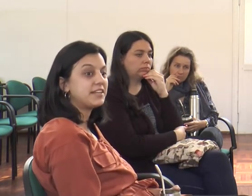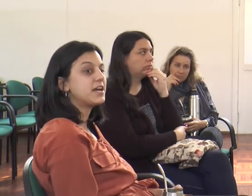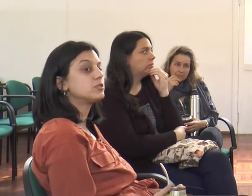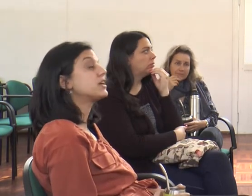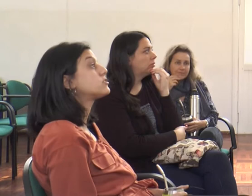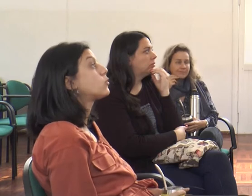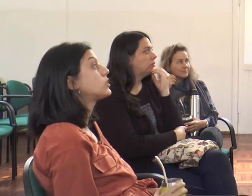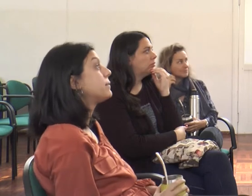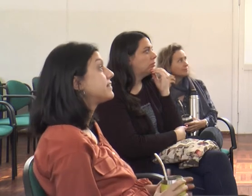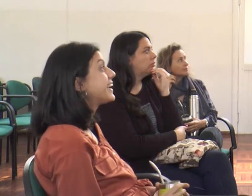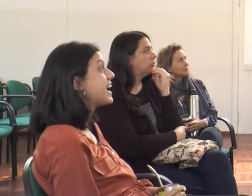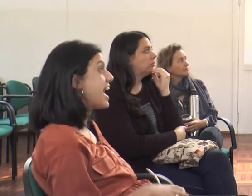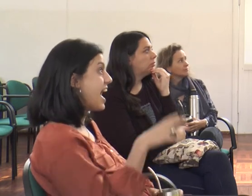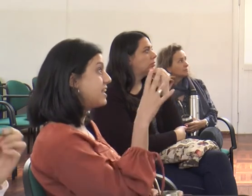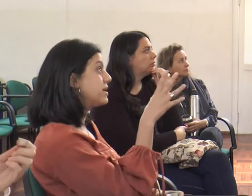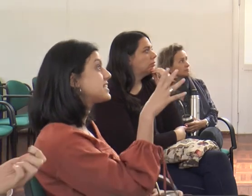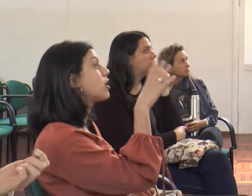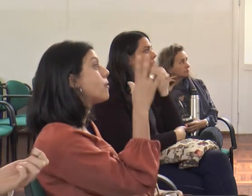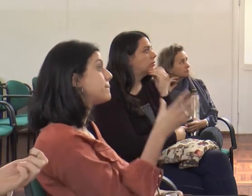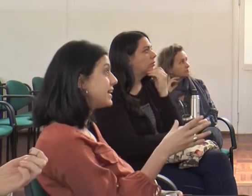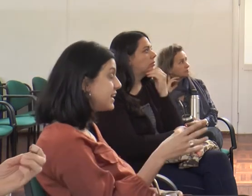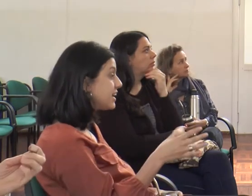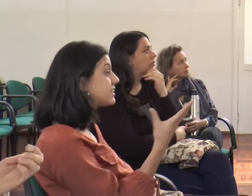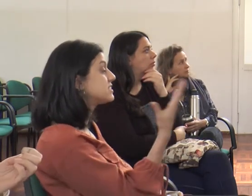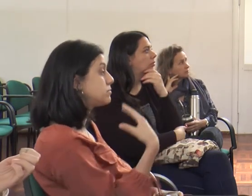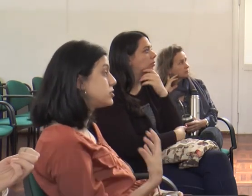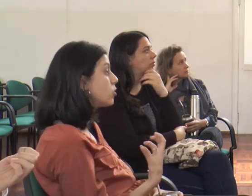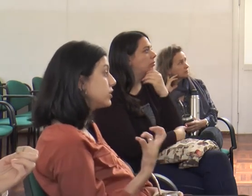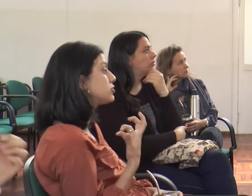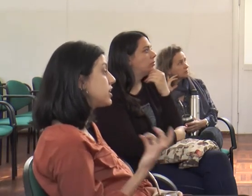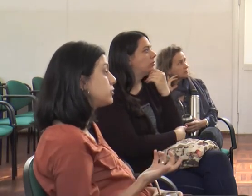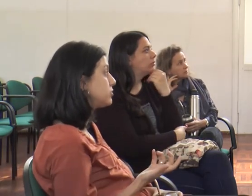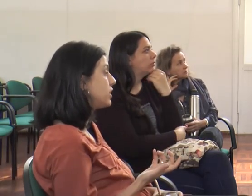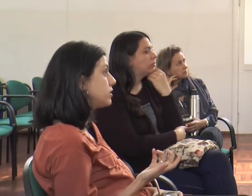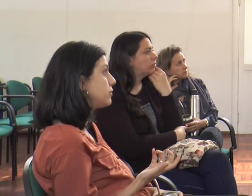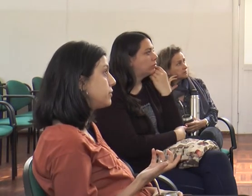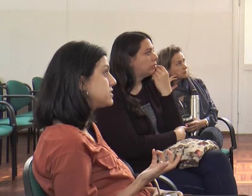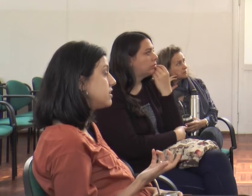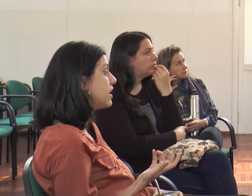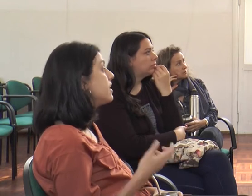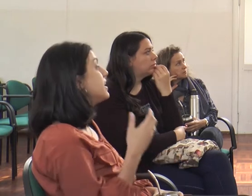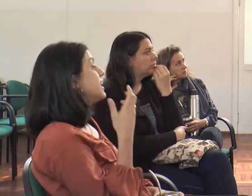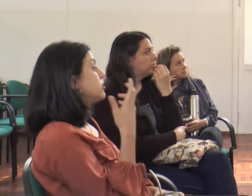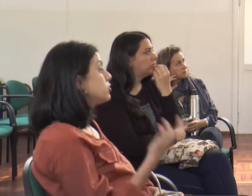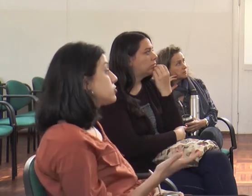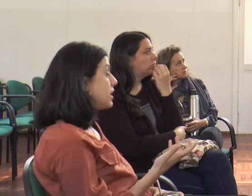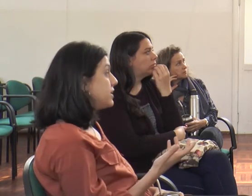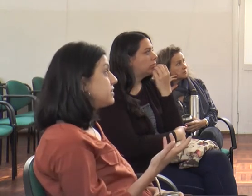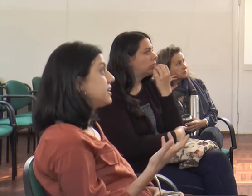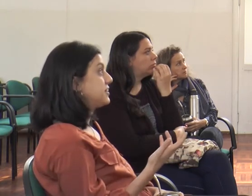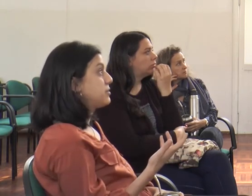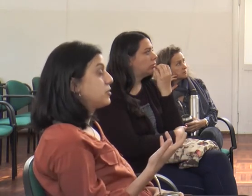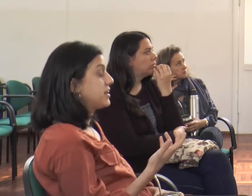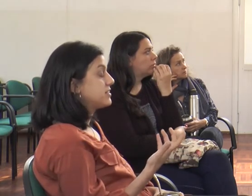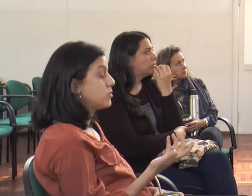que nos planteamos es justamente, además, acompañar la recepción cuando llega un estudiante a la universidad. No